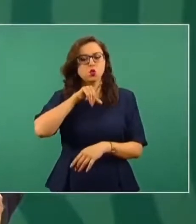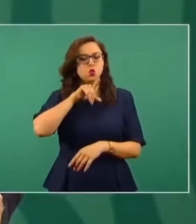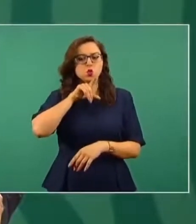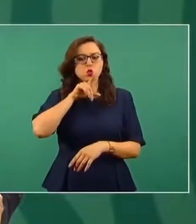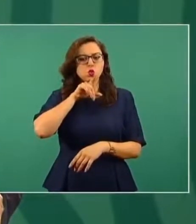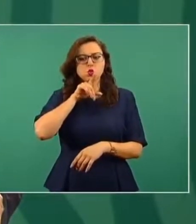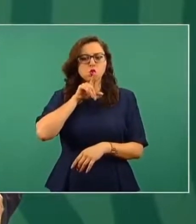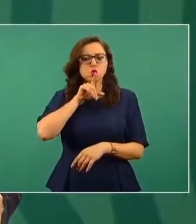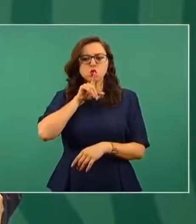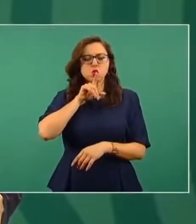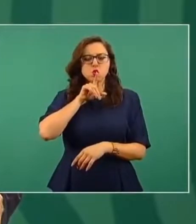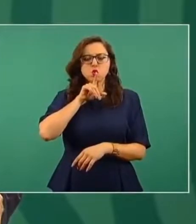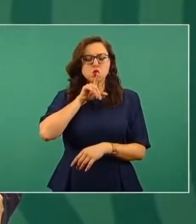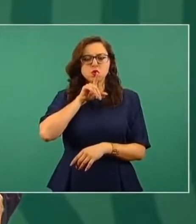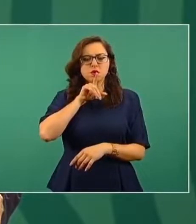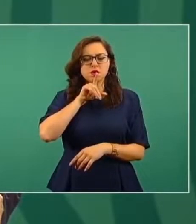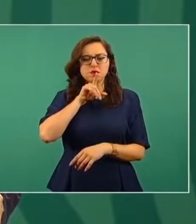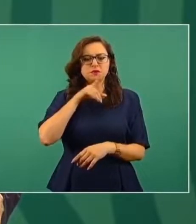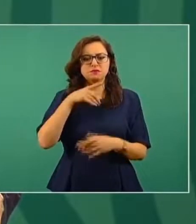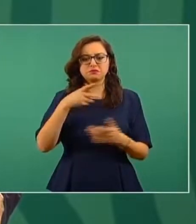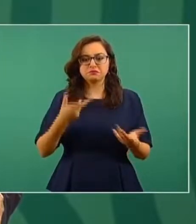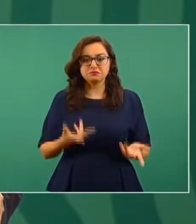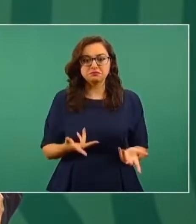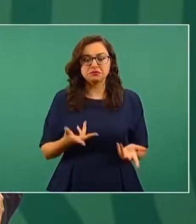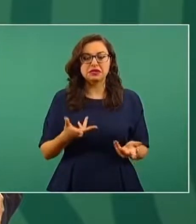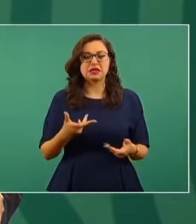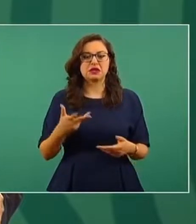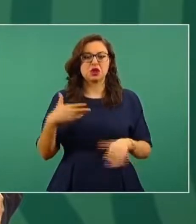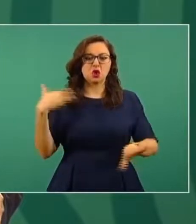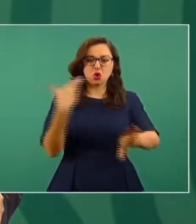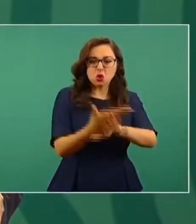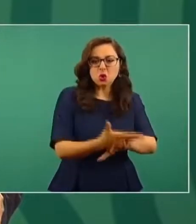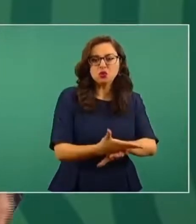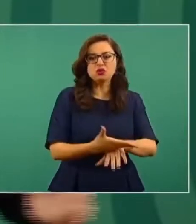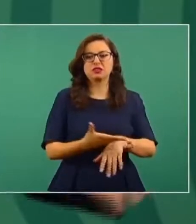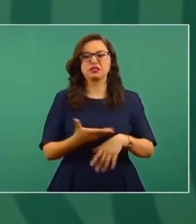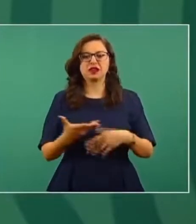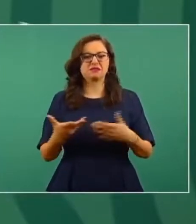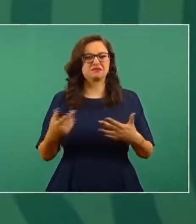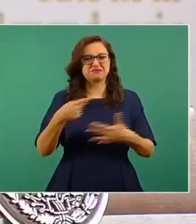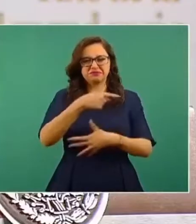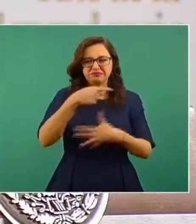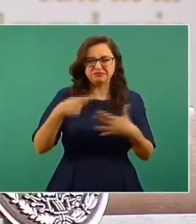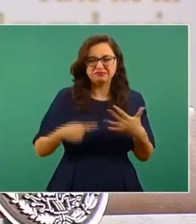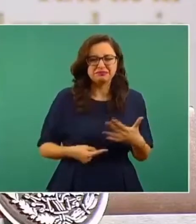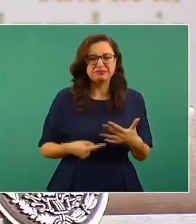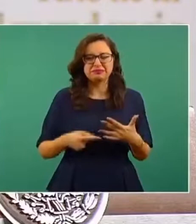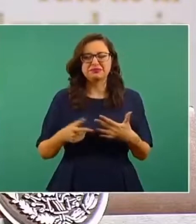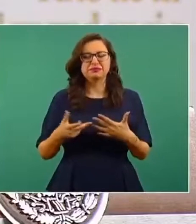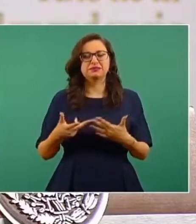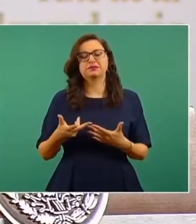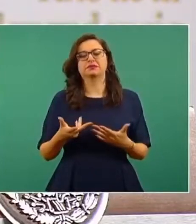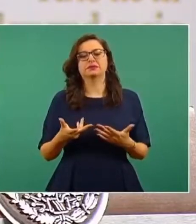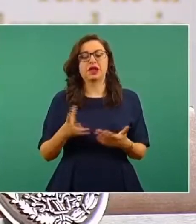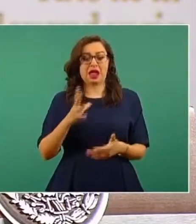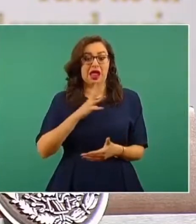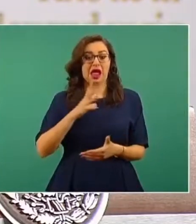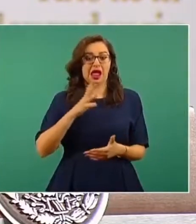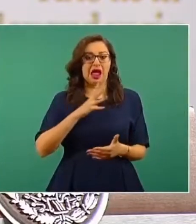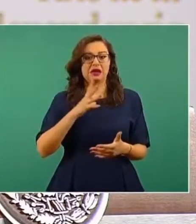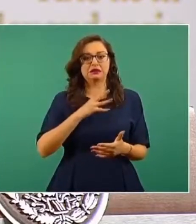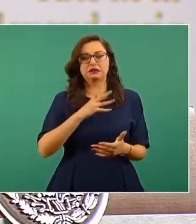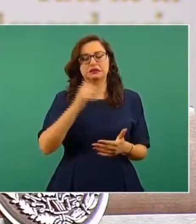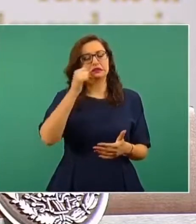mantenerlos bajo vigilancia e informar a los opositores, a los opositores al candidato protegido